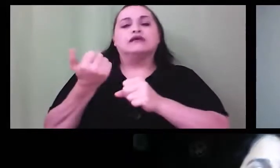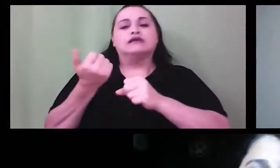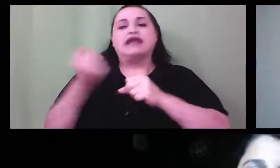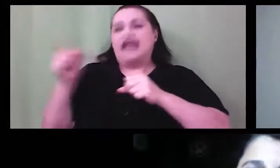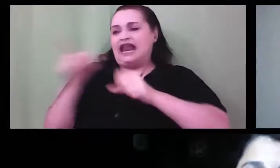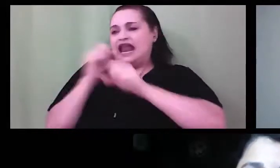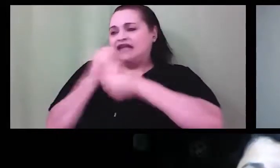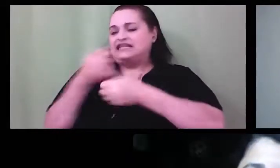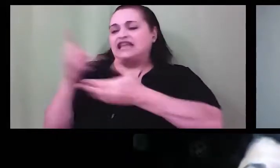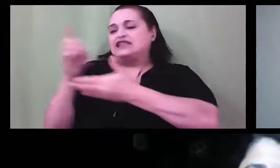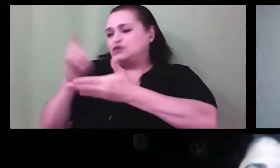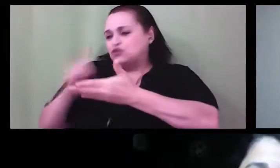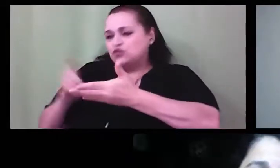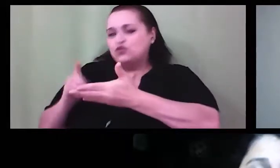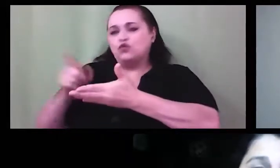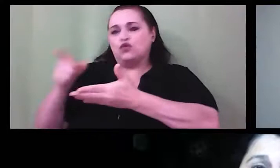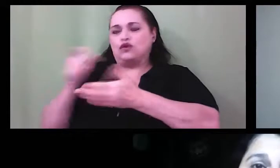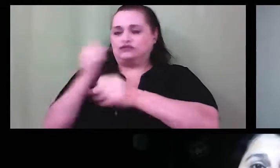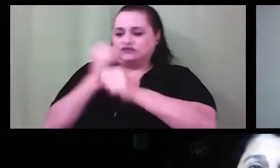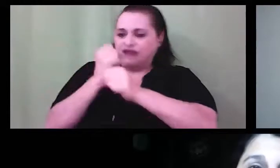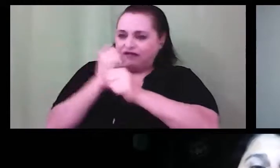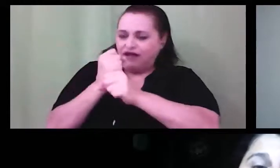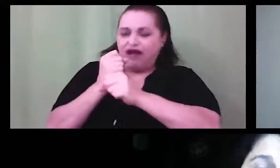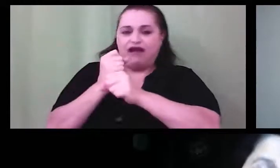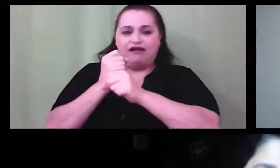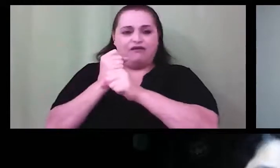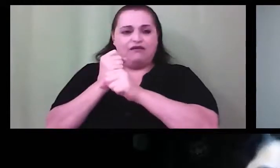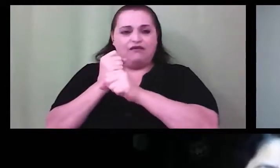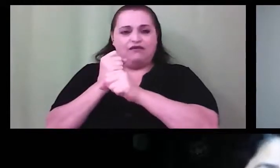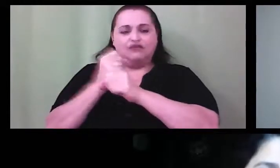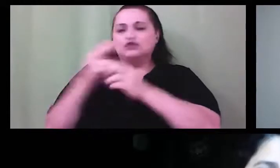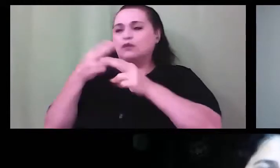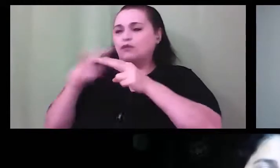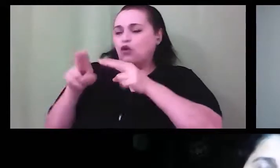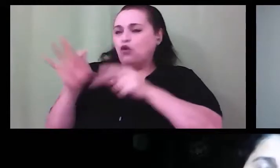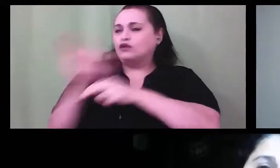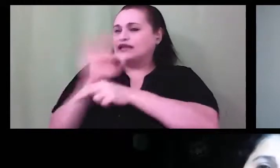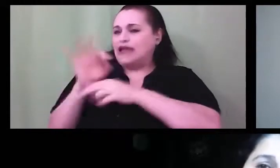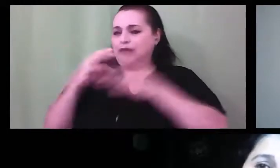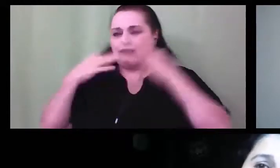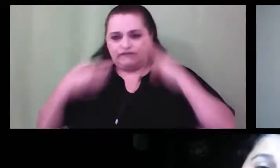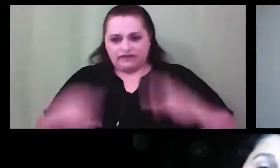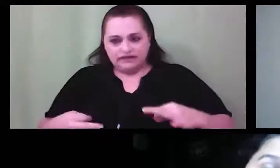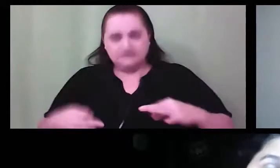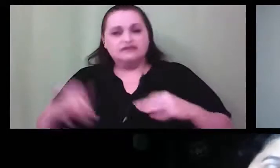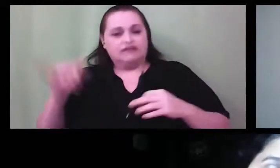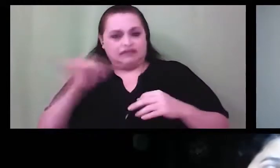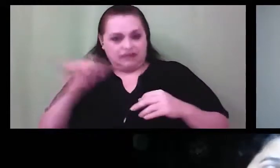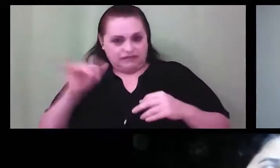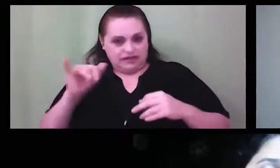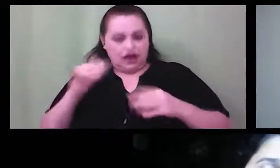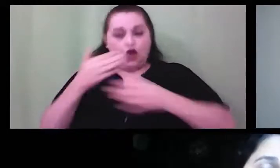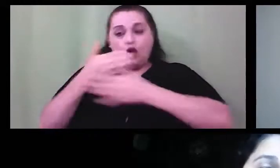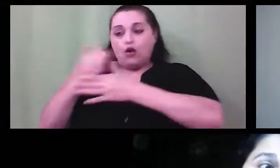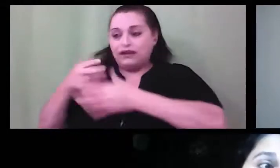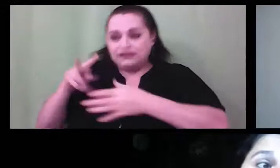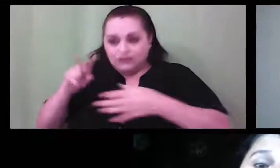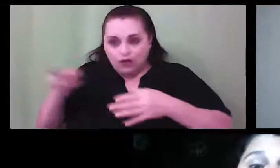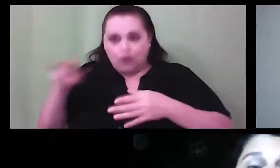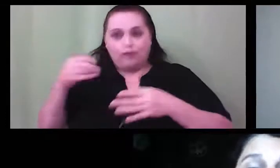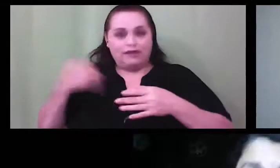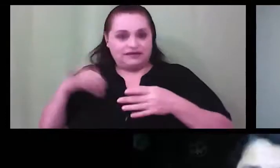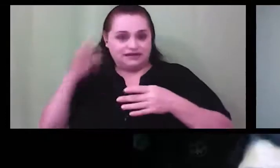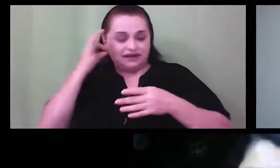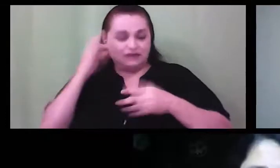sus dibujitos, sus trabajos, un poquito de terapia física que le hacían también y el compartir con sus compañeros,